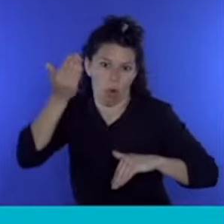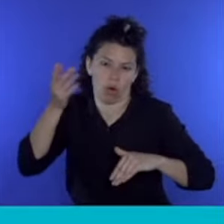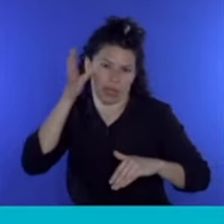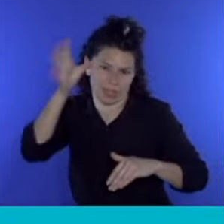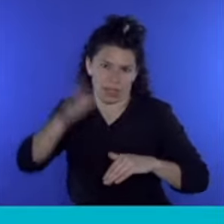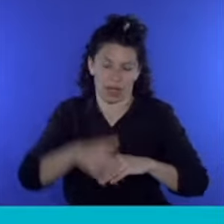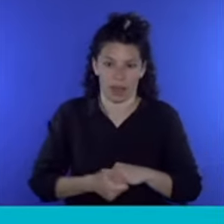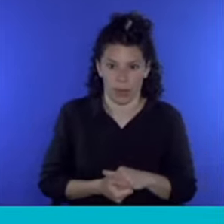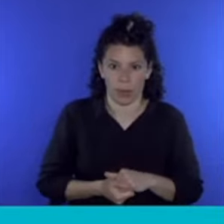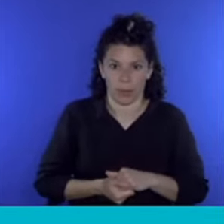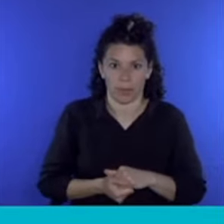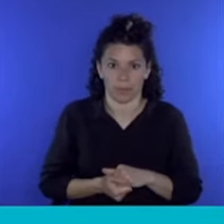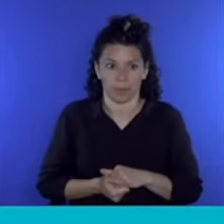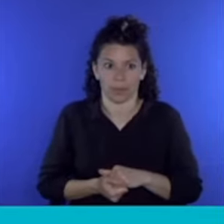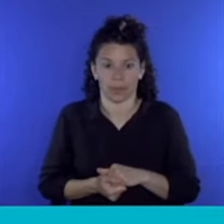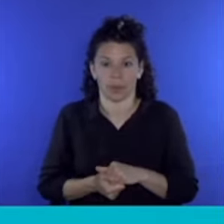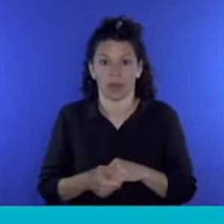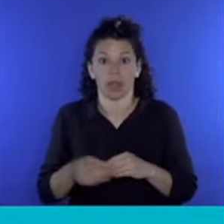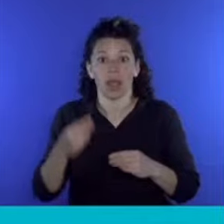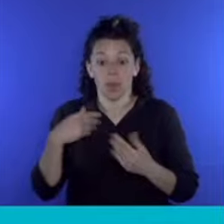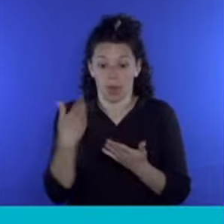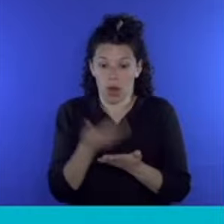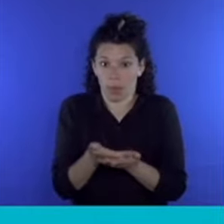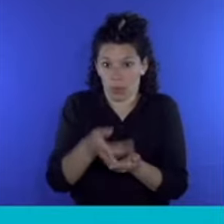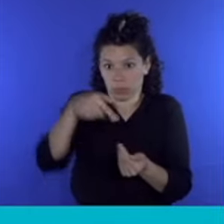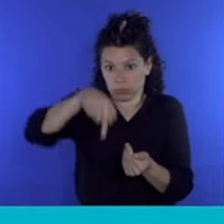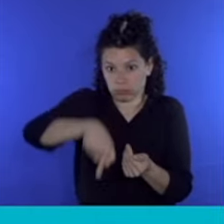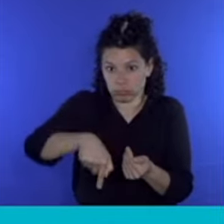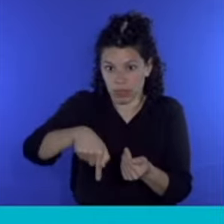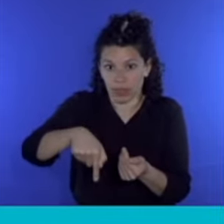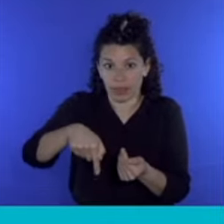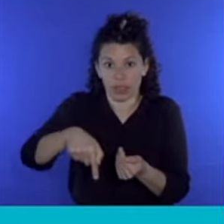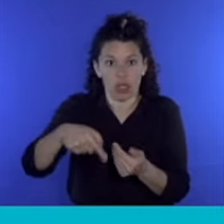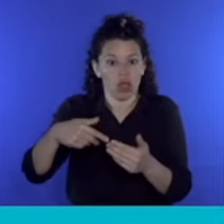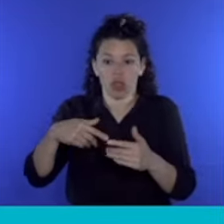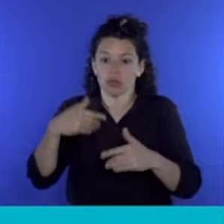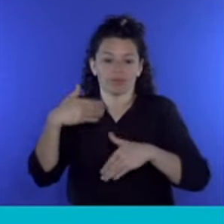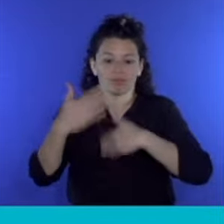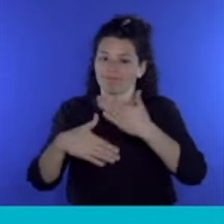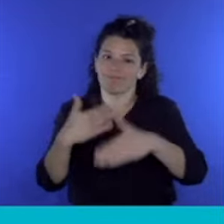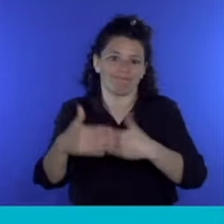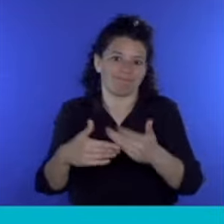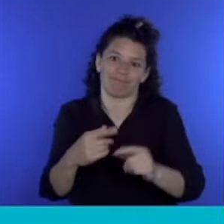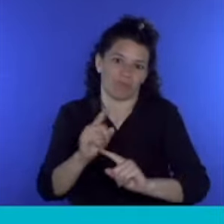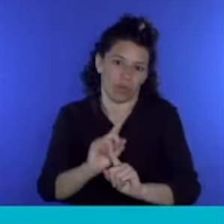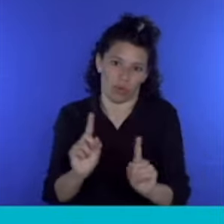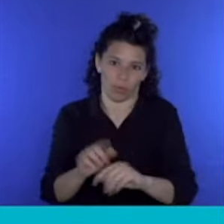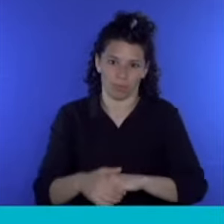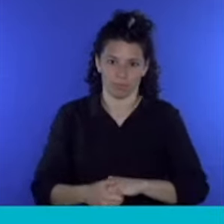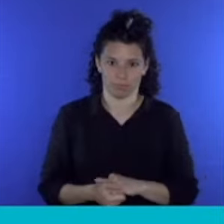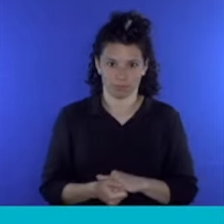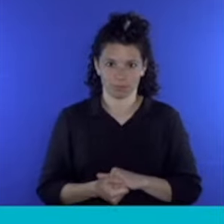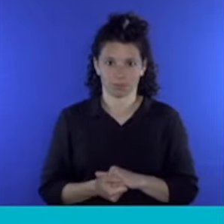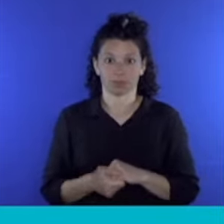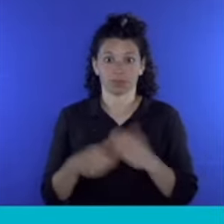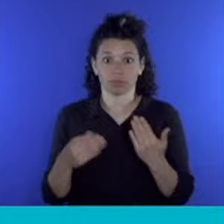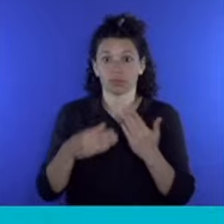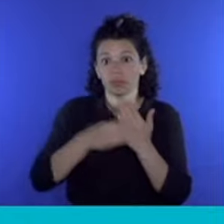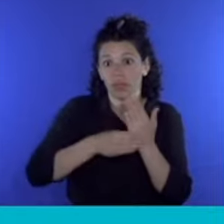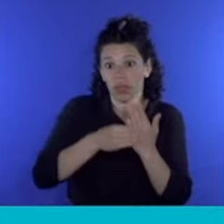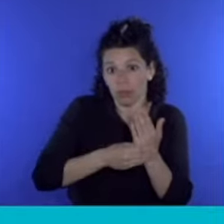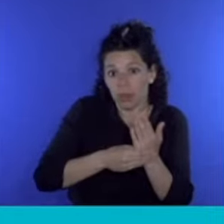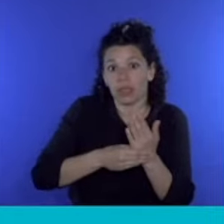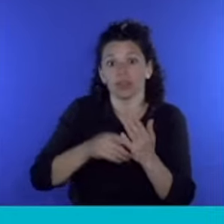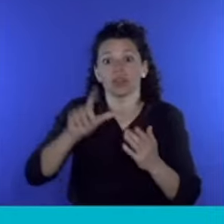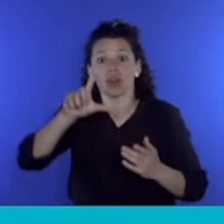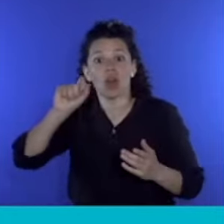corregir eso, pero la propuesta actual no avanza sobre eso. A pesar de que, como dijo el ministro Pablo López ayer,